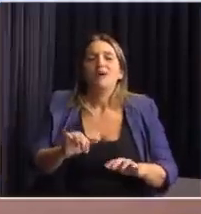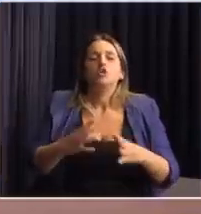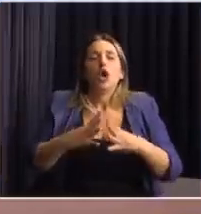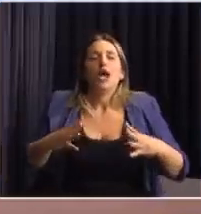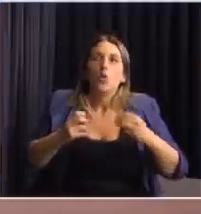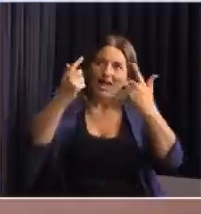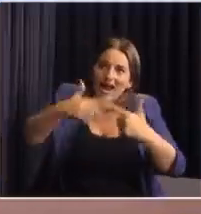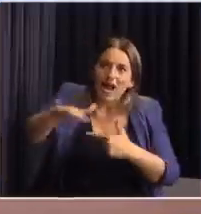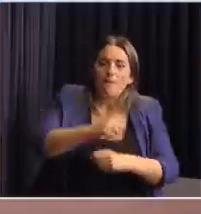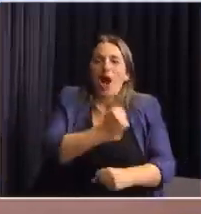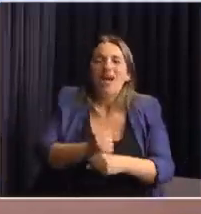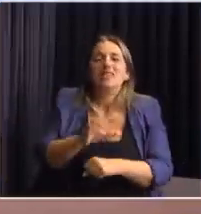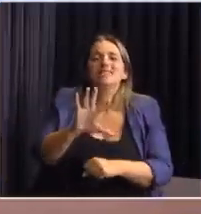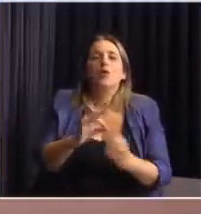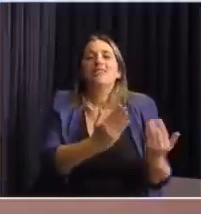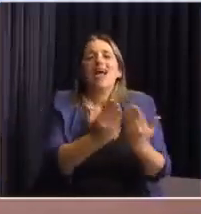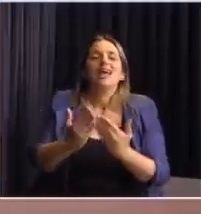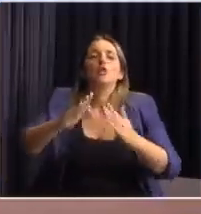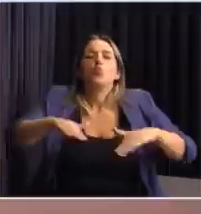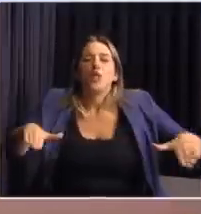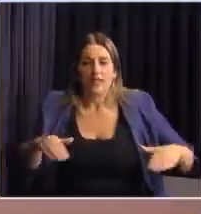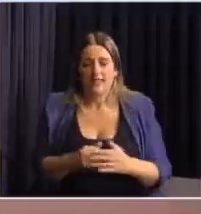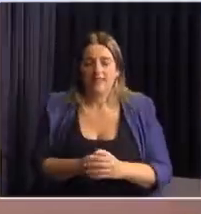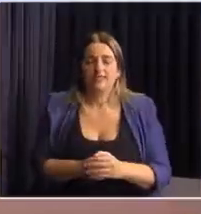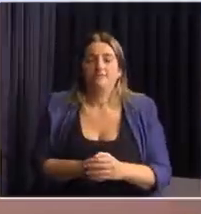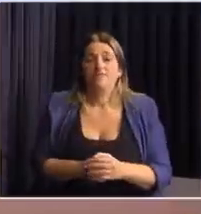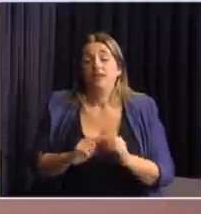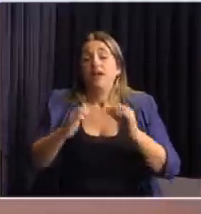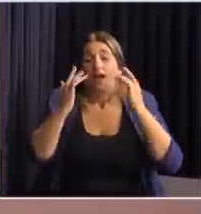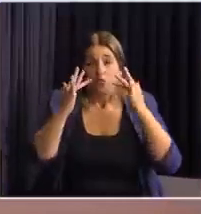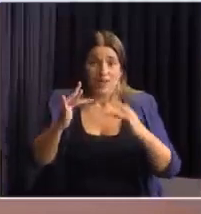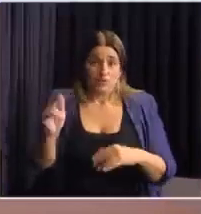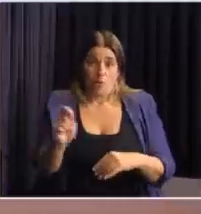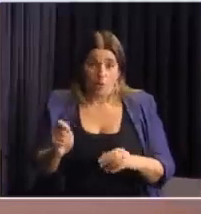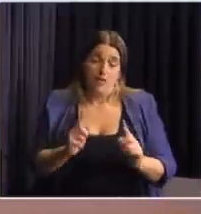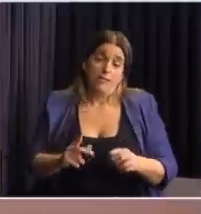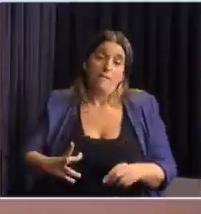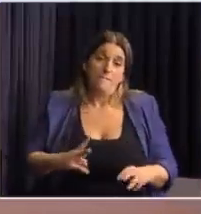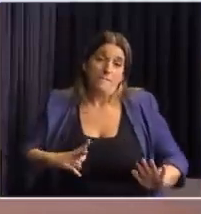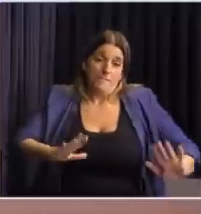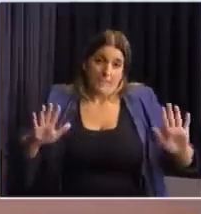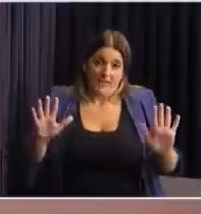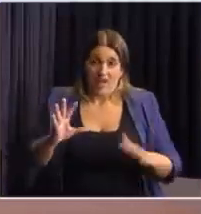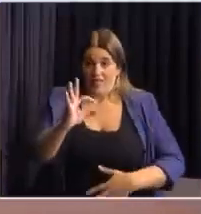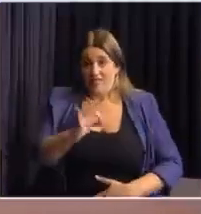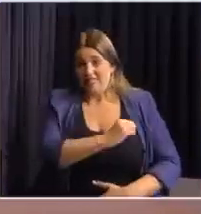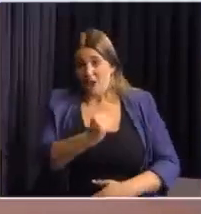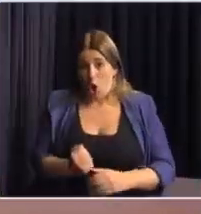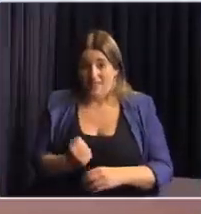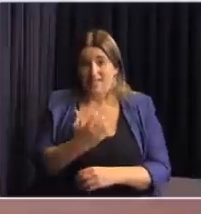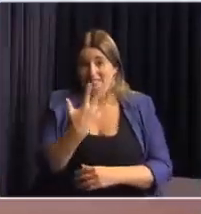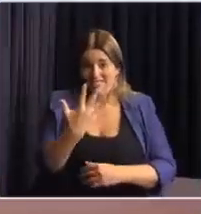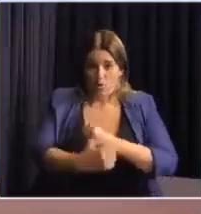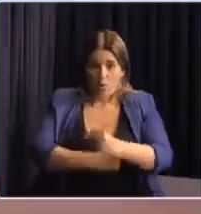hasta 50 alumnos y educación pública y privada de 0 a 5